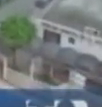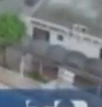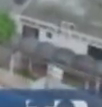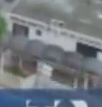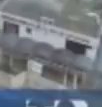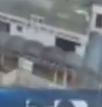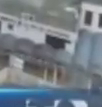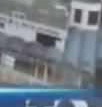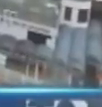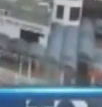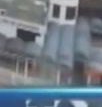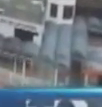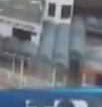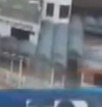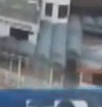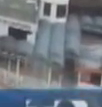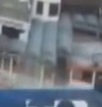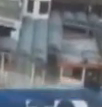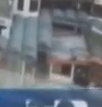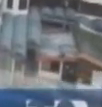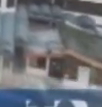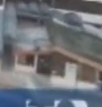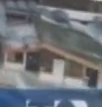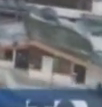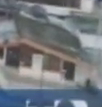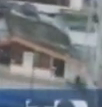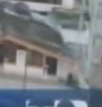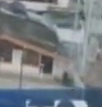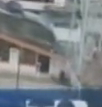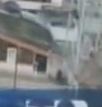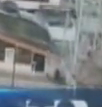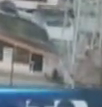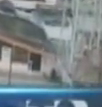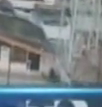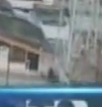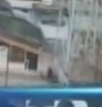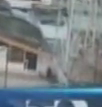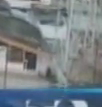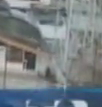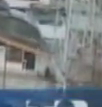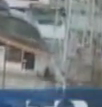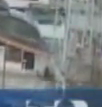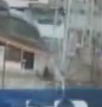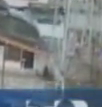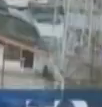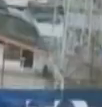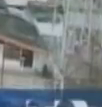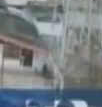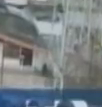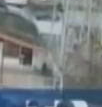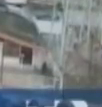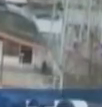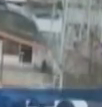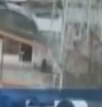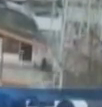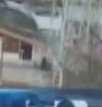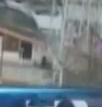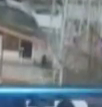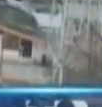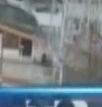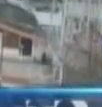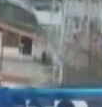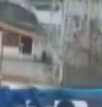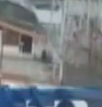35.935 habitantes. Es conocida por su gastronomía, en la que destaca el maito de tilapia, de